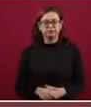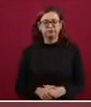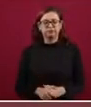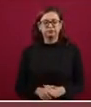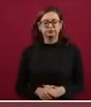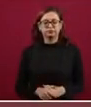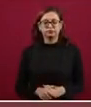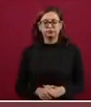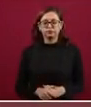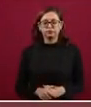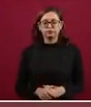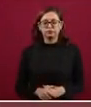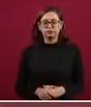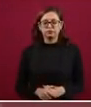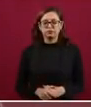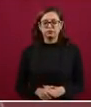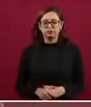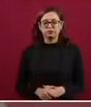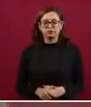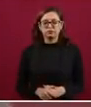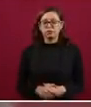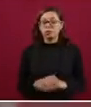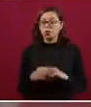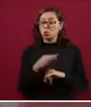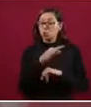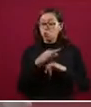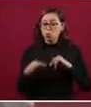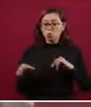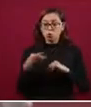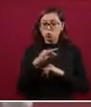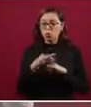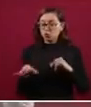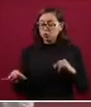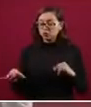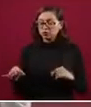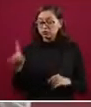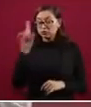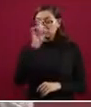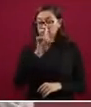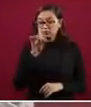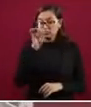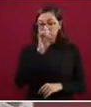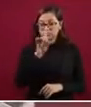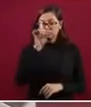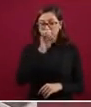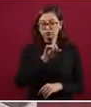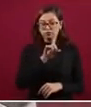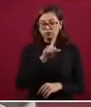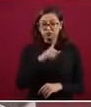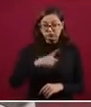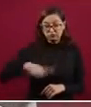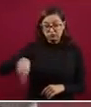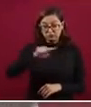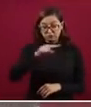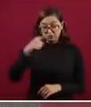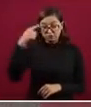Y una última recomendación es que no estén pensando